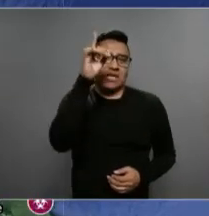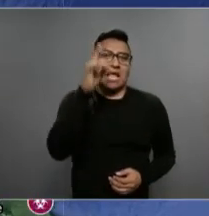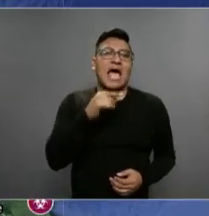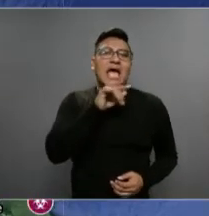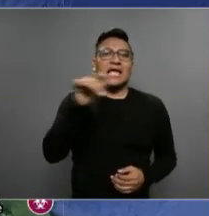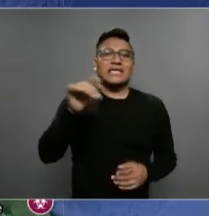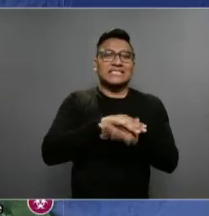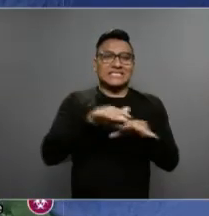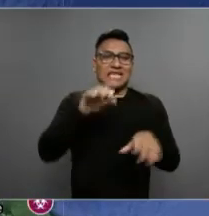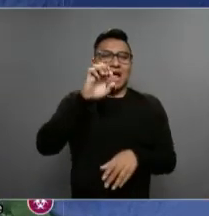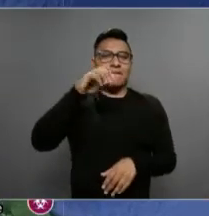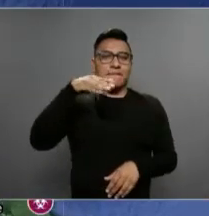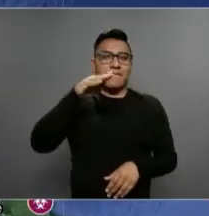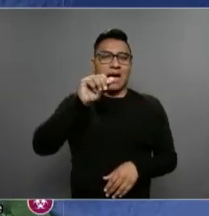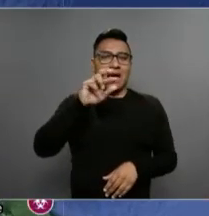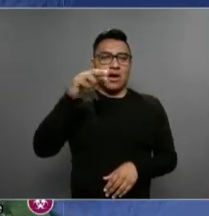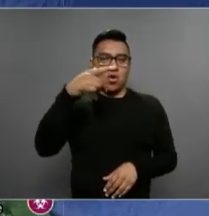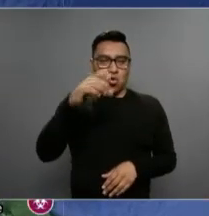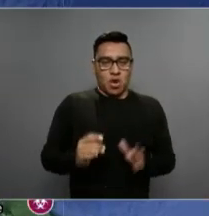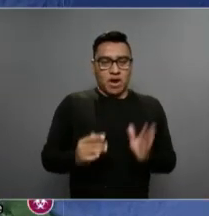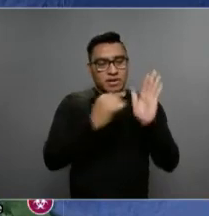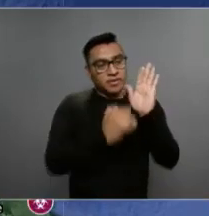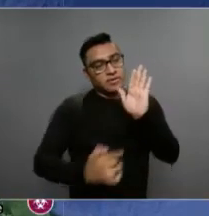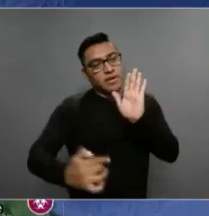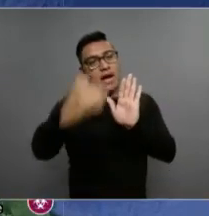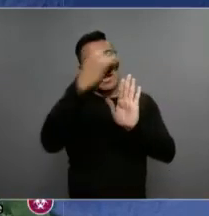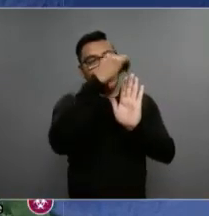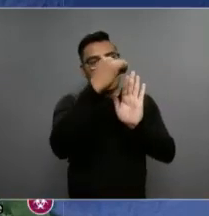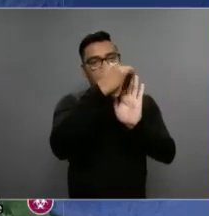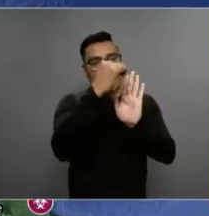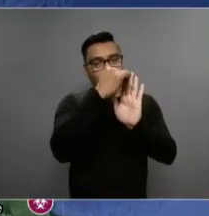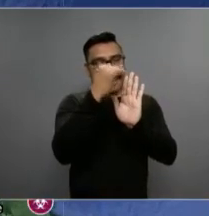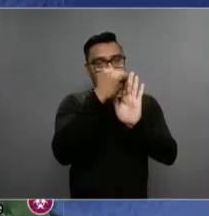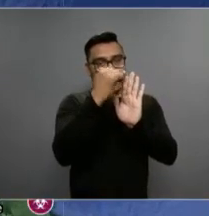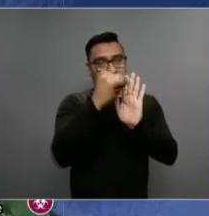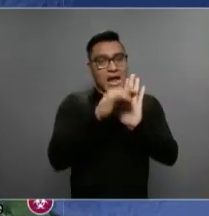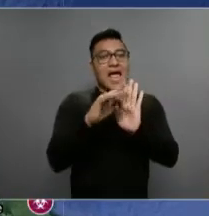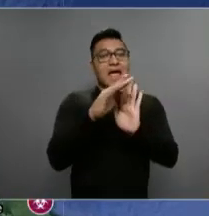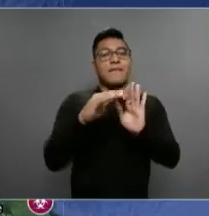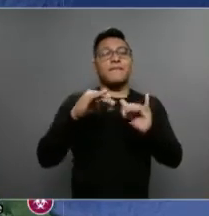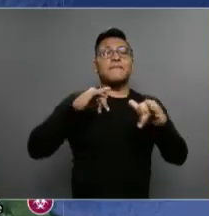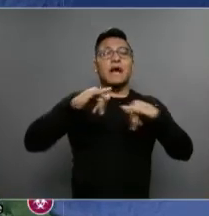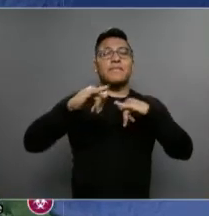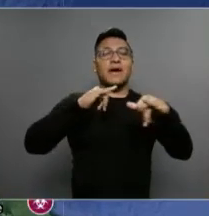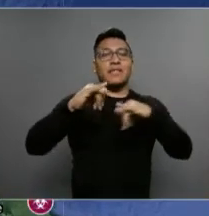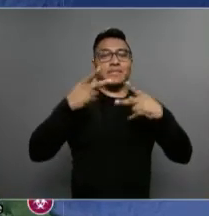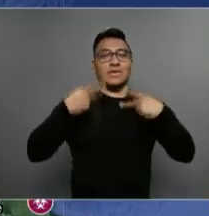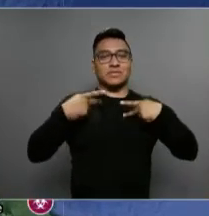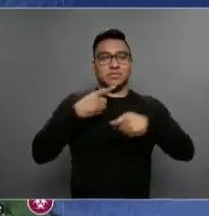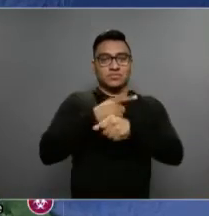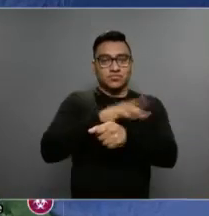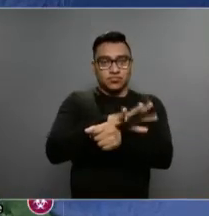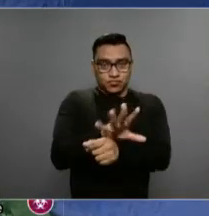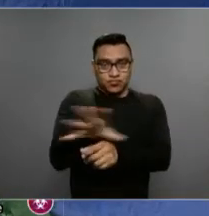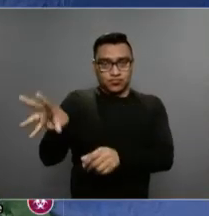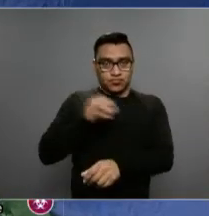de sinembargo.mx y arriba va a encontrar mapa de casos en tiempo